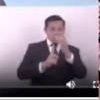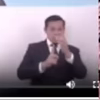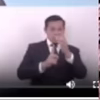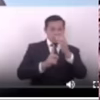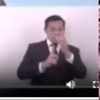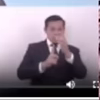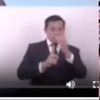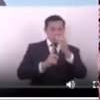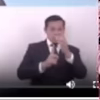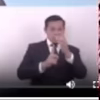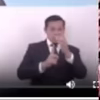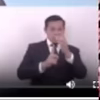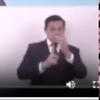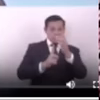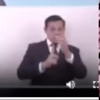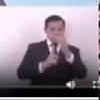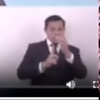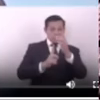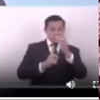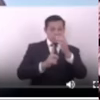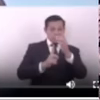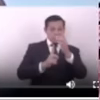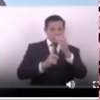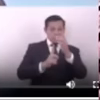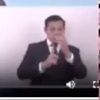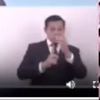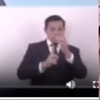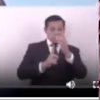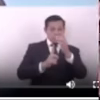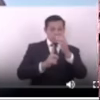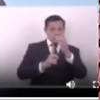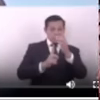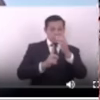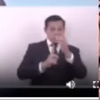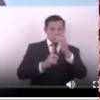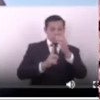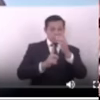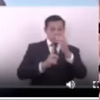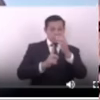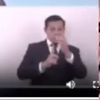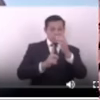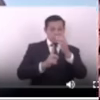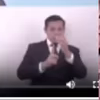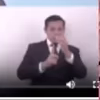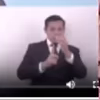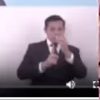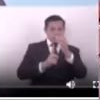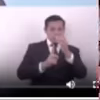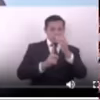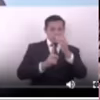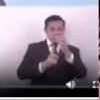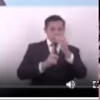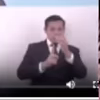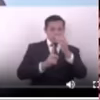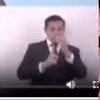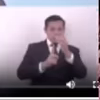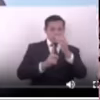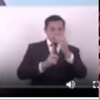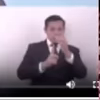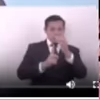puedan licitar ante el gobierno. En ese tema sí, pues yo le daría la razón a la